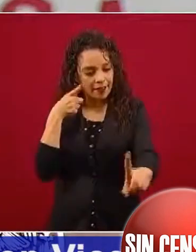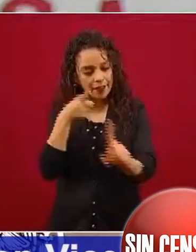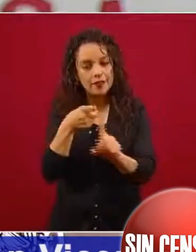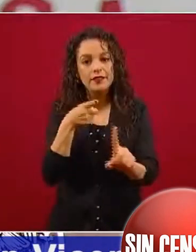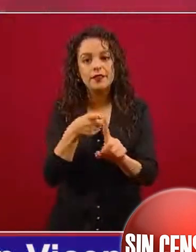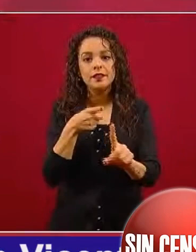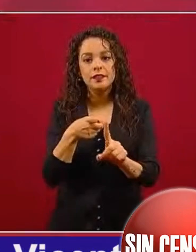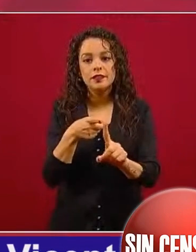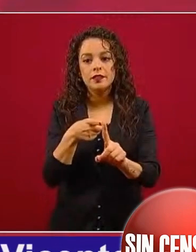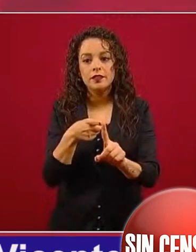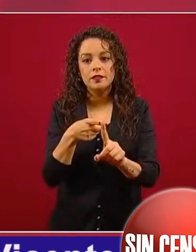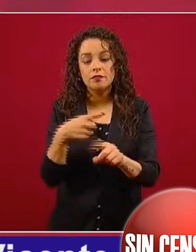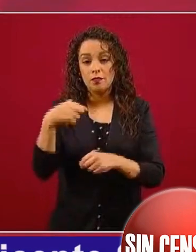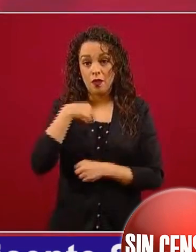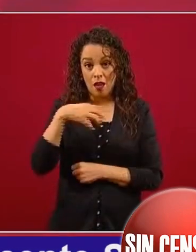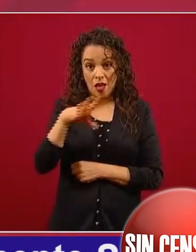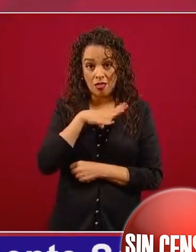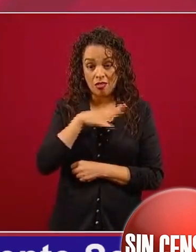50 asuntos,